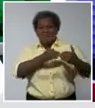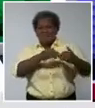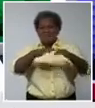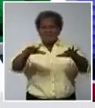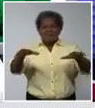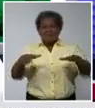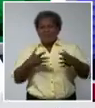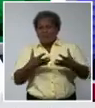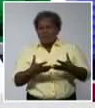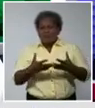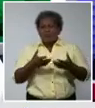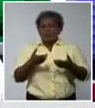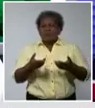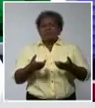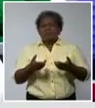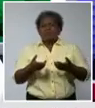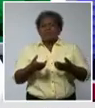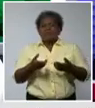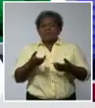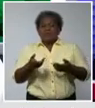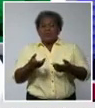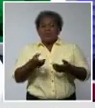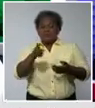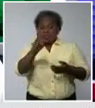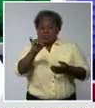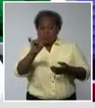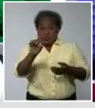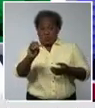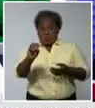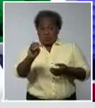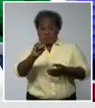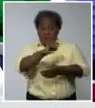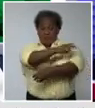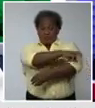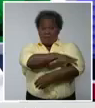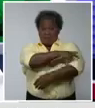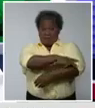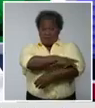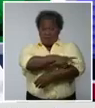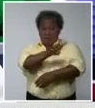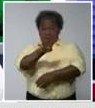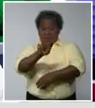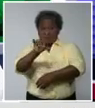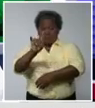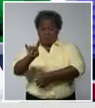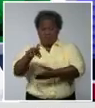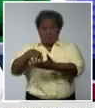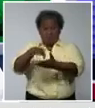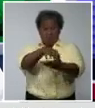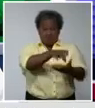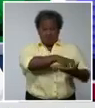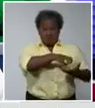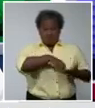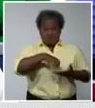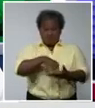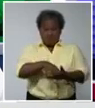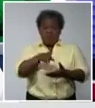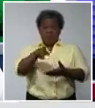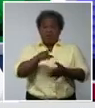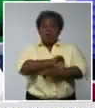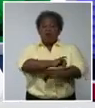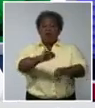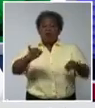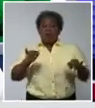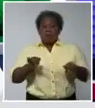todavía, de los 190 países y 29 territorios que han venido informando casos